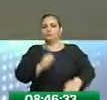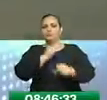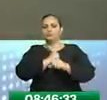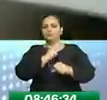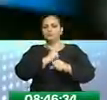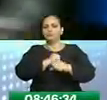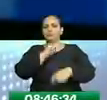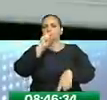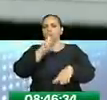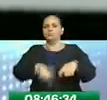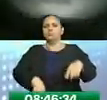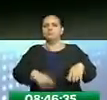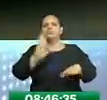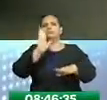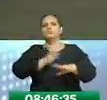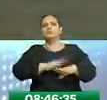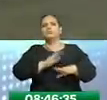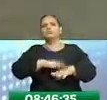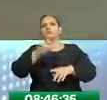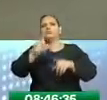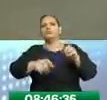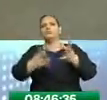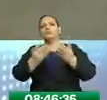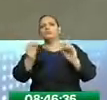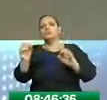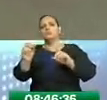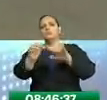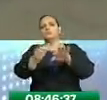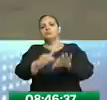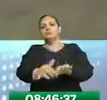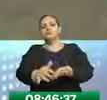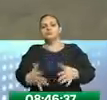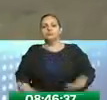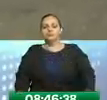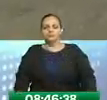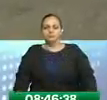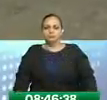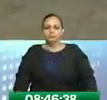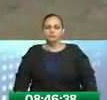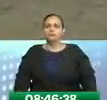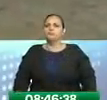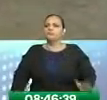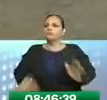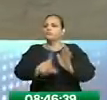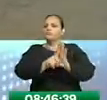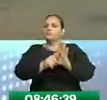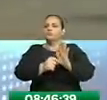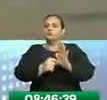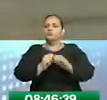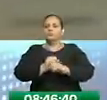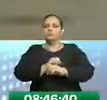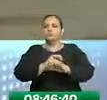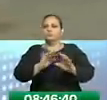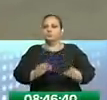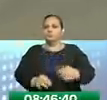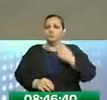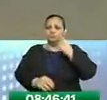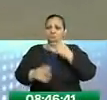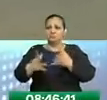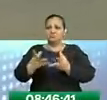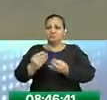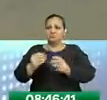Estamos incurriendo en lo que estamos criticando en otros sectores. Y la ley es la ley. Ahí vemos la gente que está